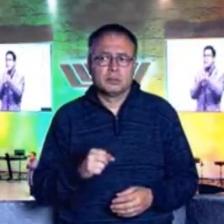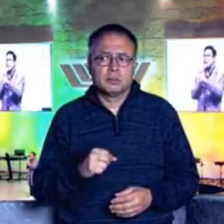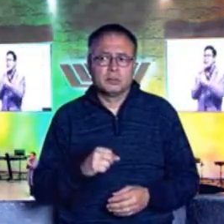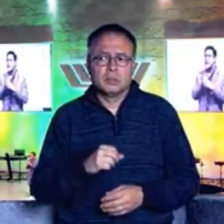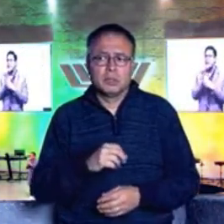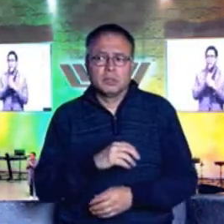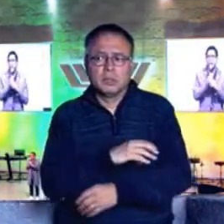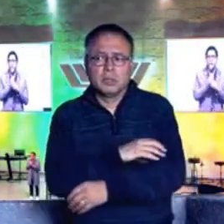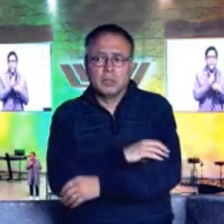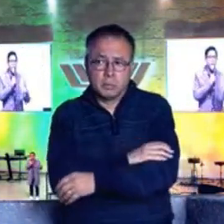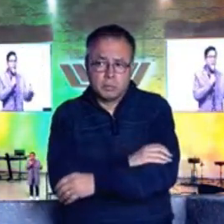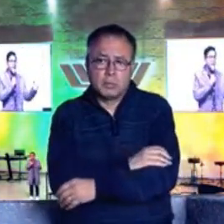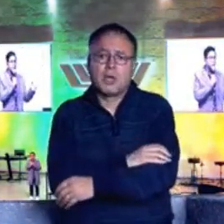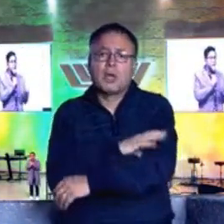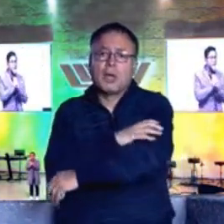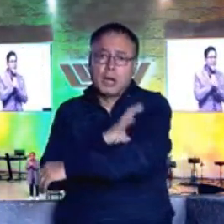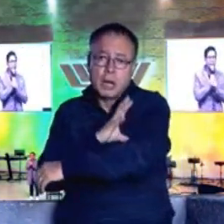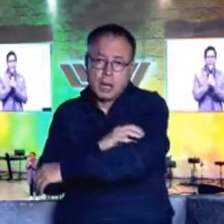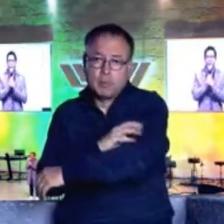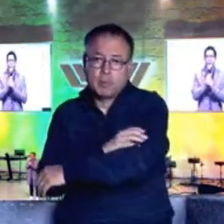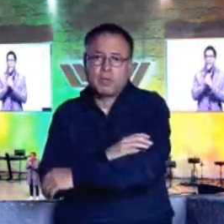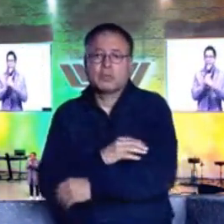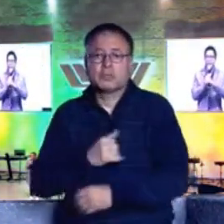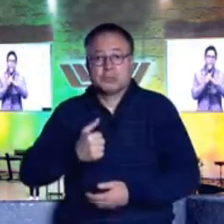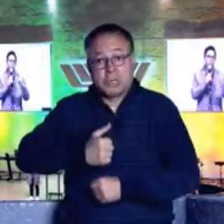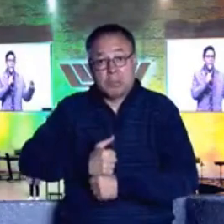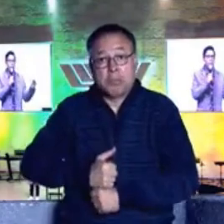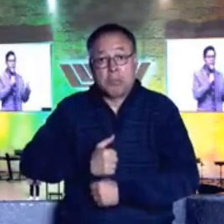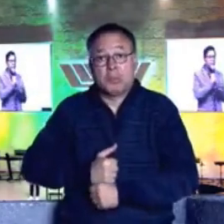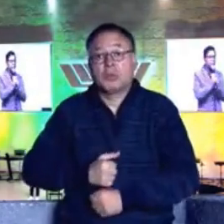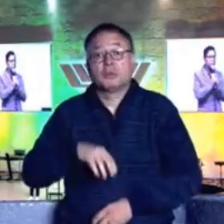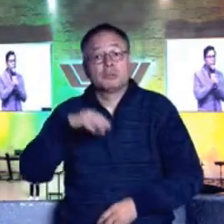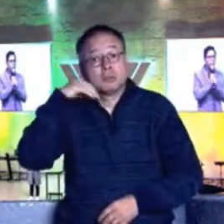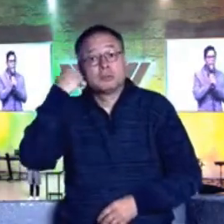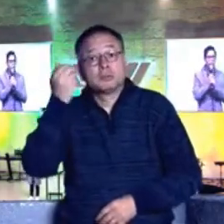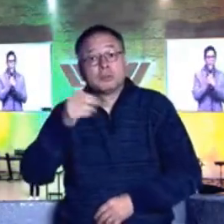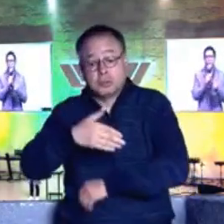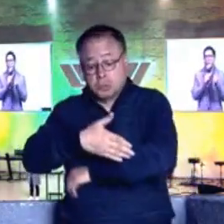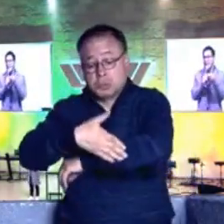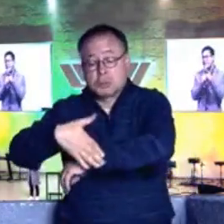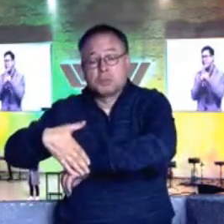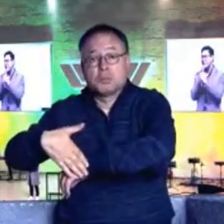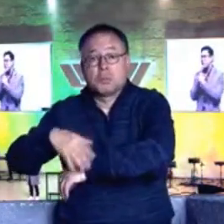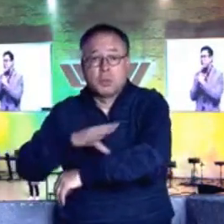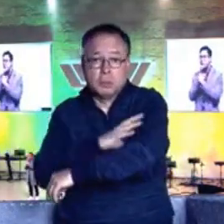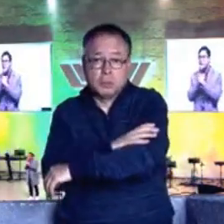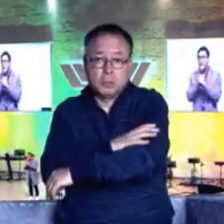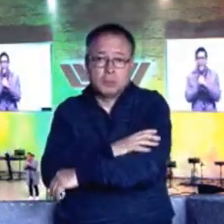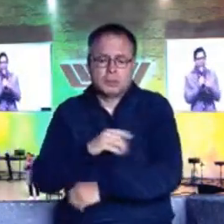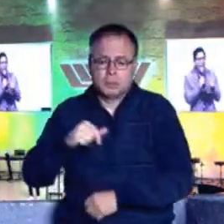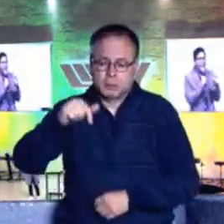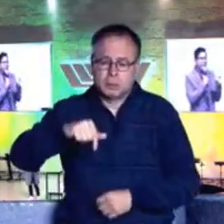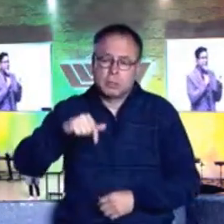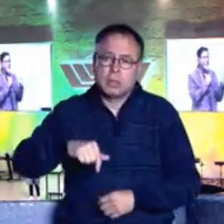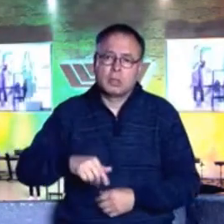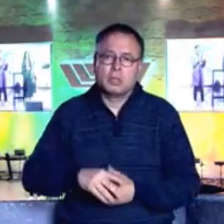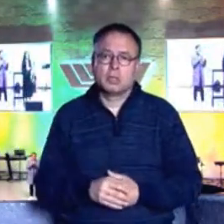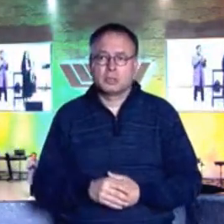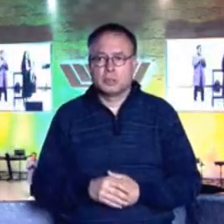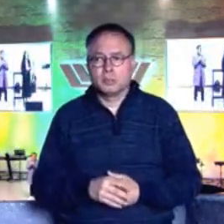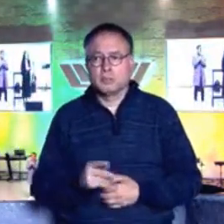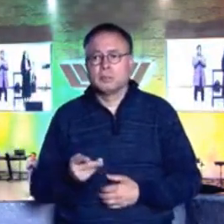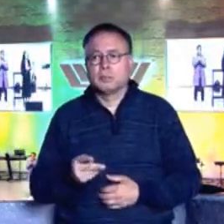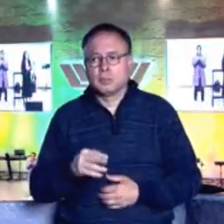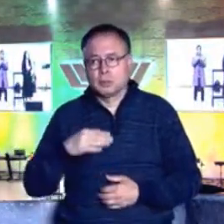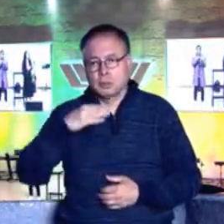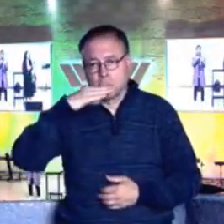van a estar tomando la presión Así que si ustedes quieren ir es totalmente gratuito sin costo y les recordamos también que se acerca el el